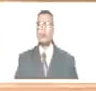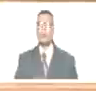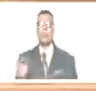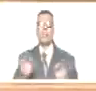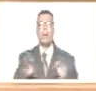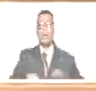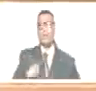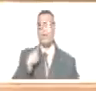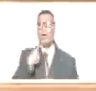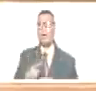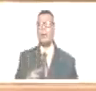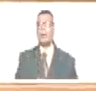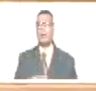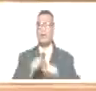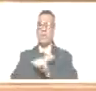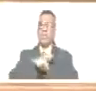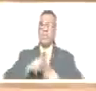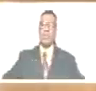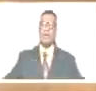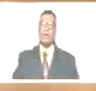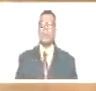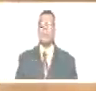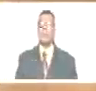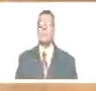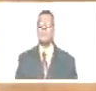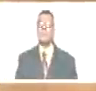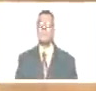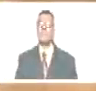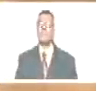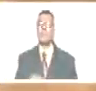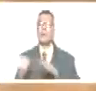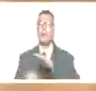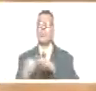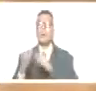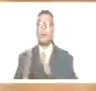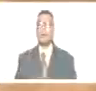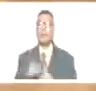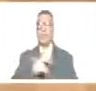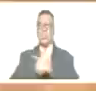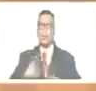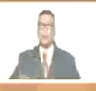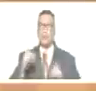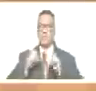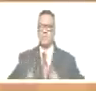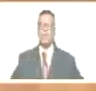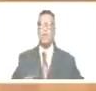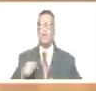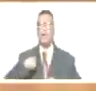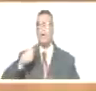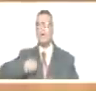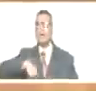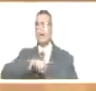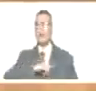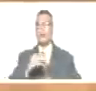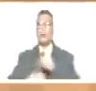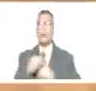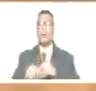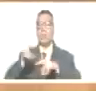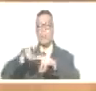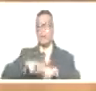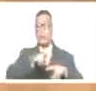al fracaso de la institucionalidad democrática, porque para todos los que estamos aquí sentados